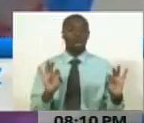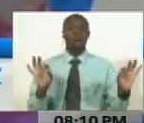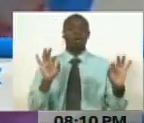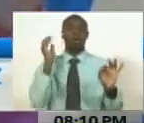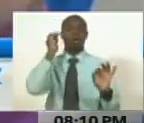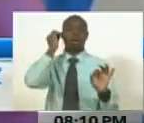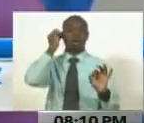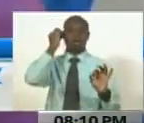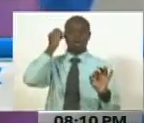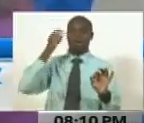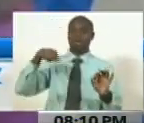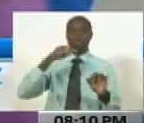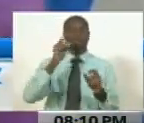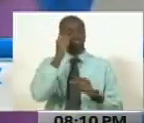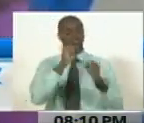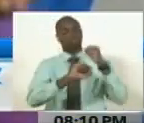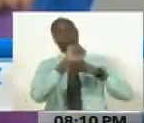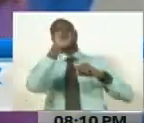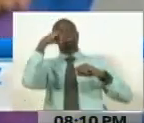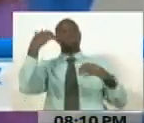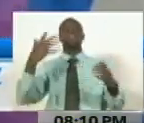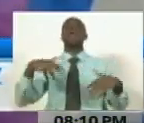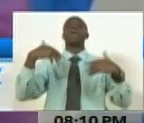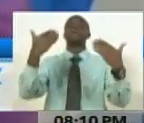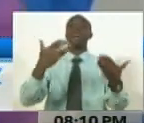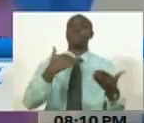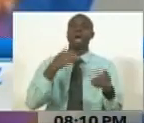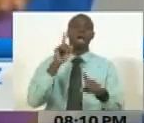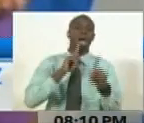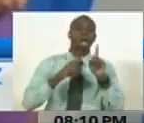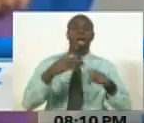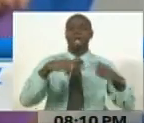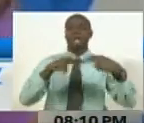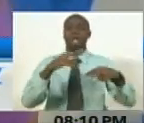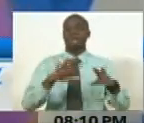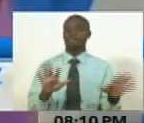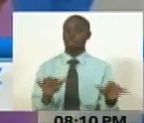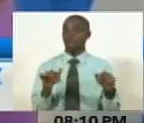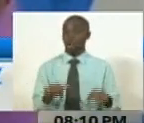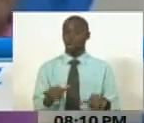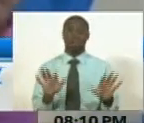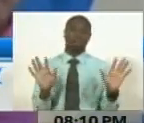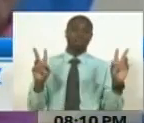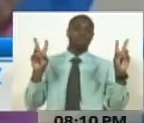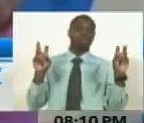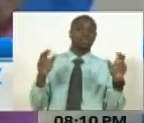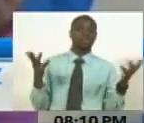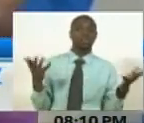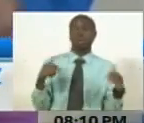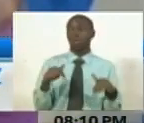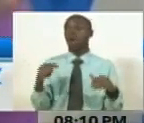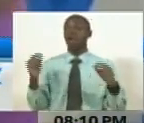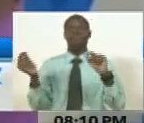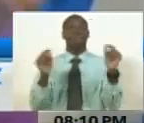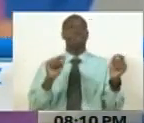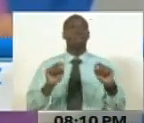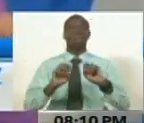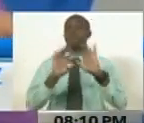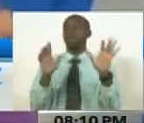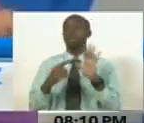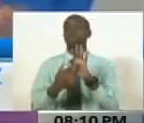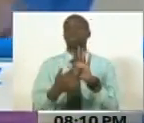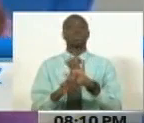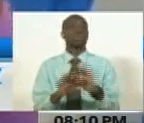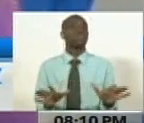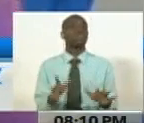sobrepasados por la situación, que van a mentir sobre lo que ocurrió hoy, que es el debate que se dio, sola no